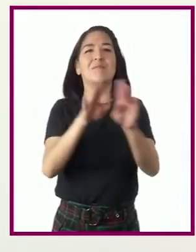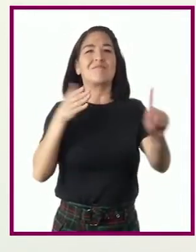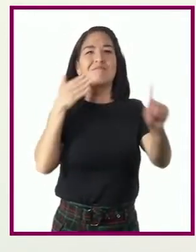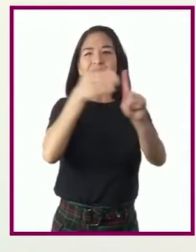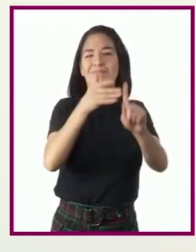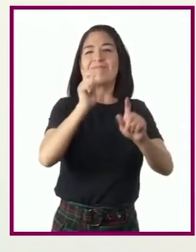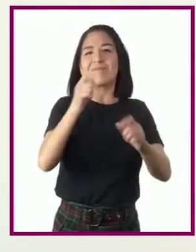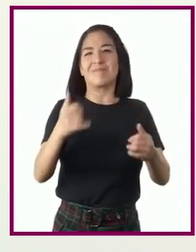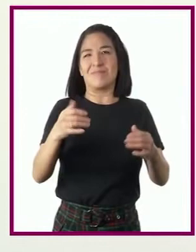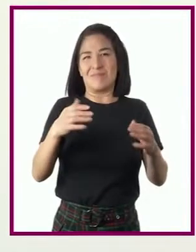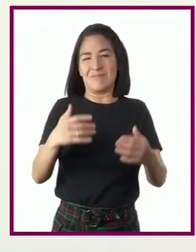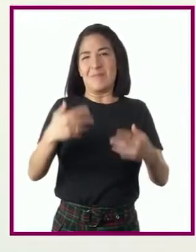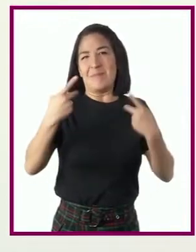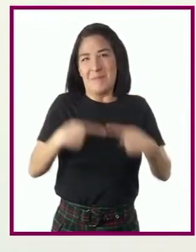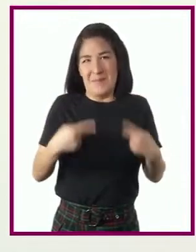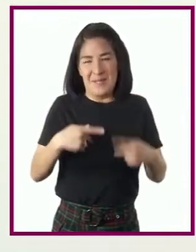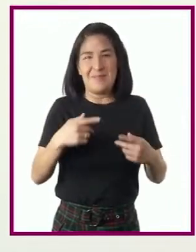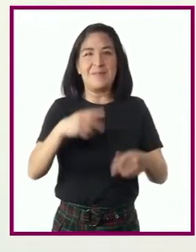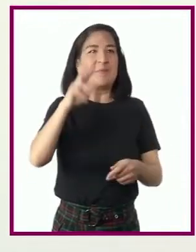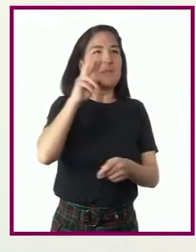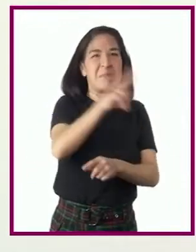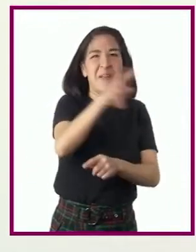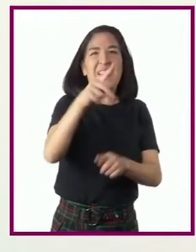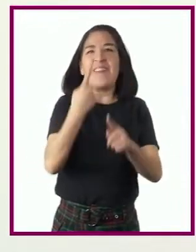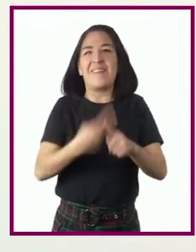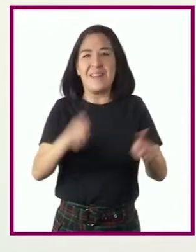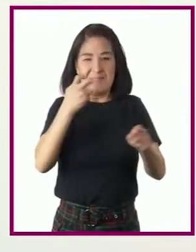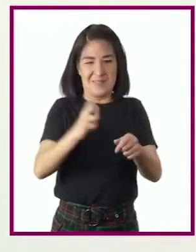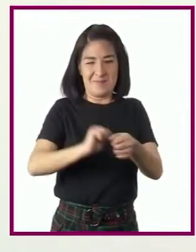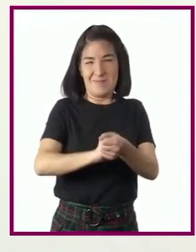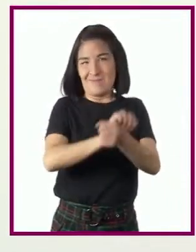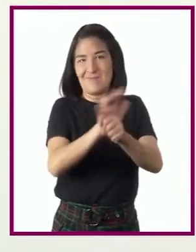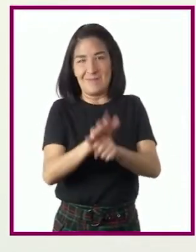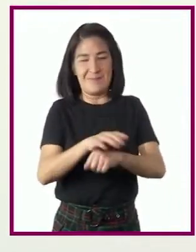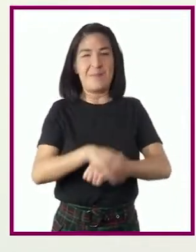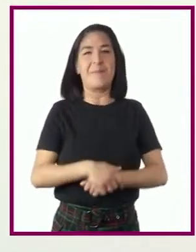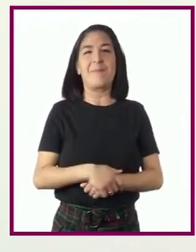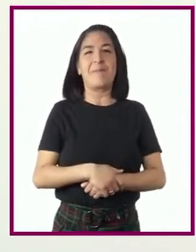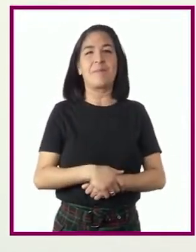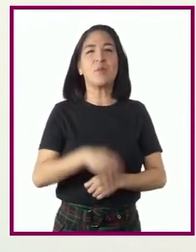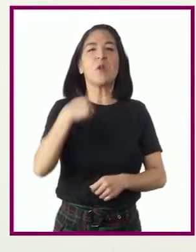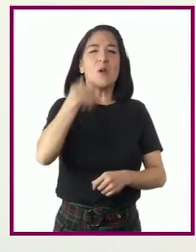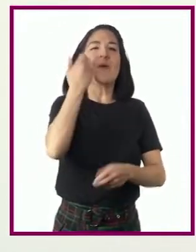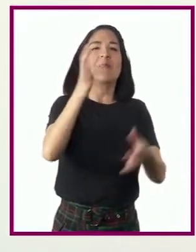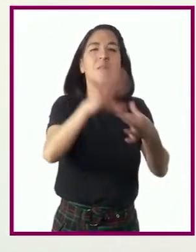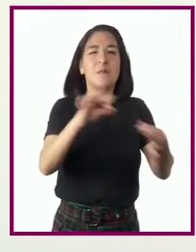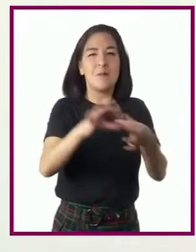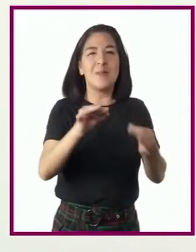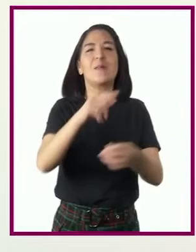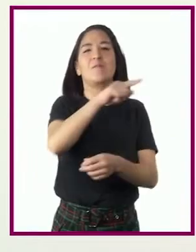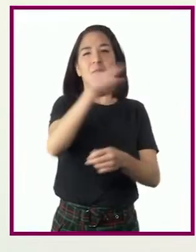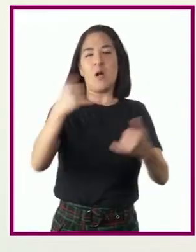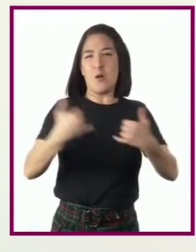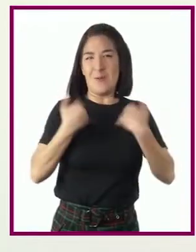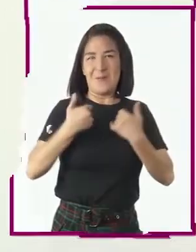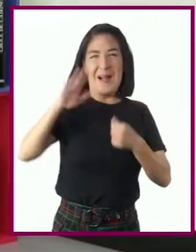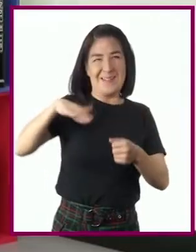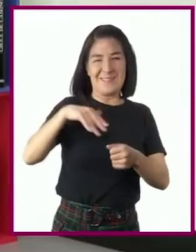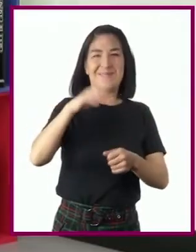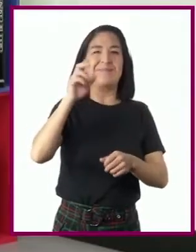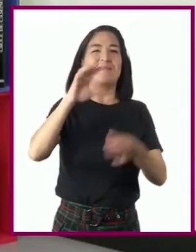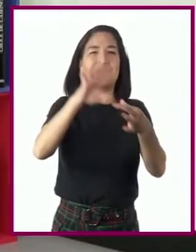otra perspectiva, les queremos compartir algunas de las anécdotas que nos contaron las y los jóvenes que escuchamos al